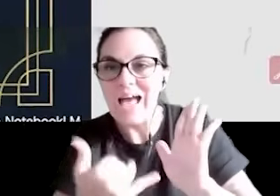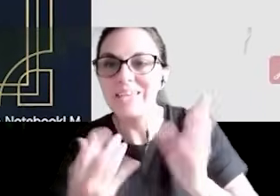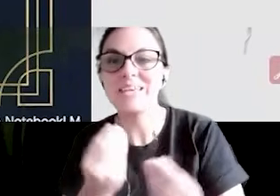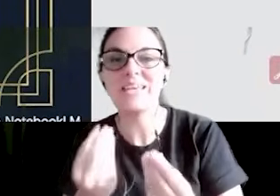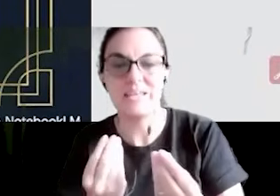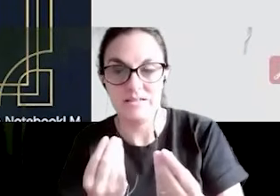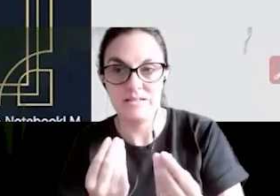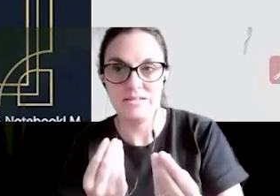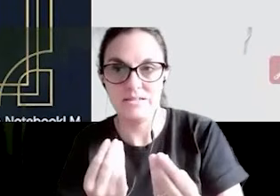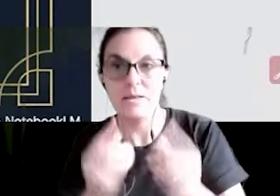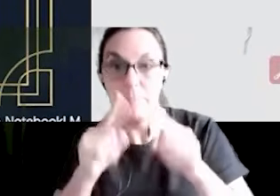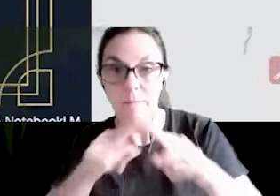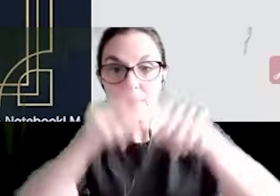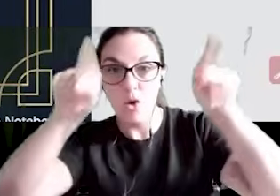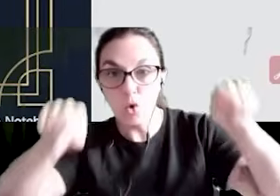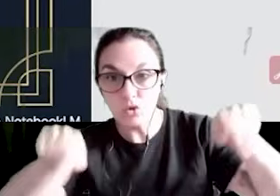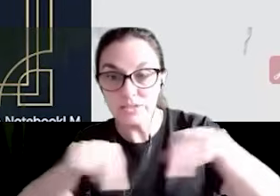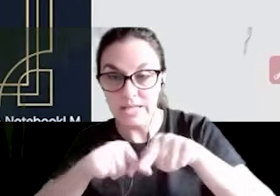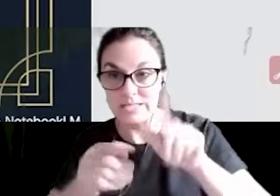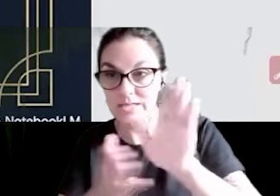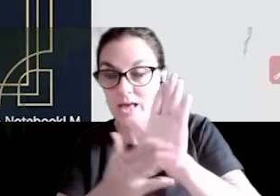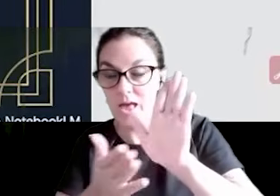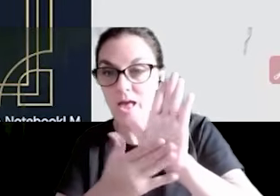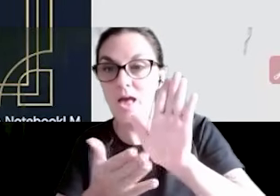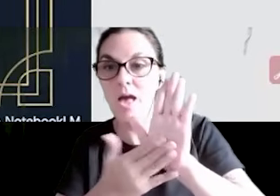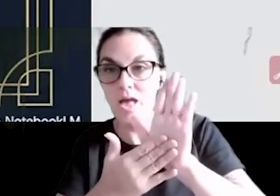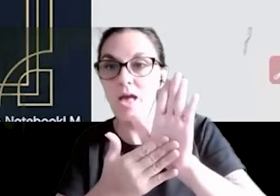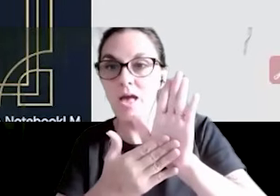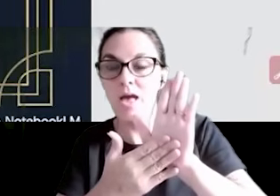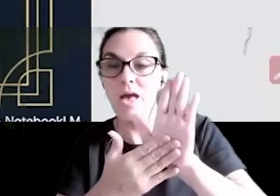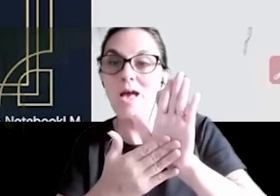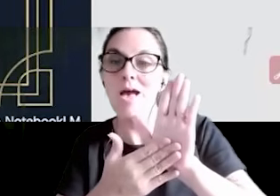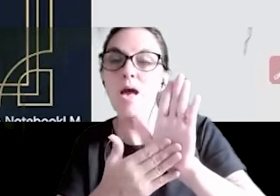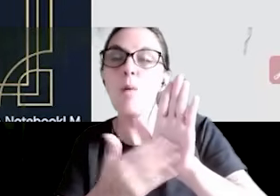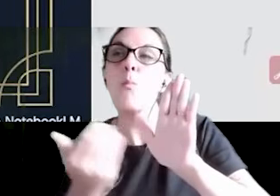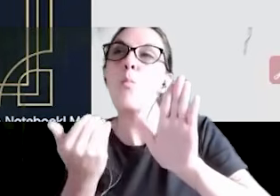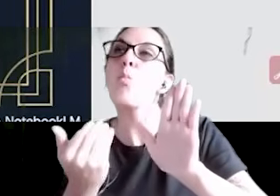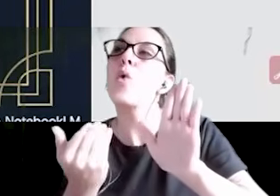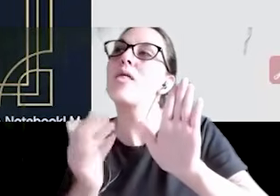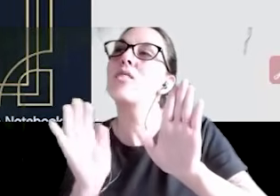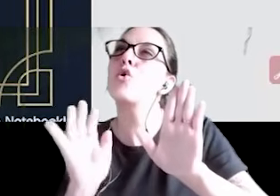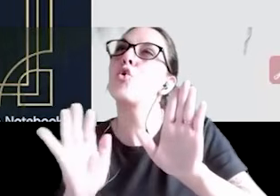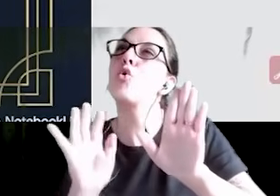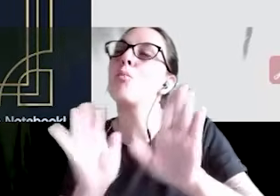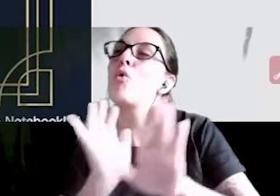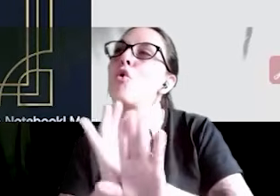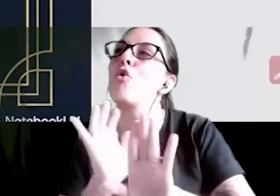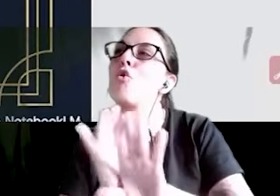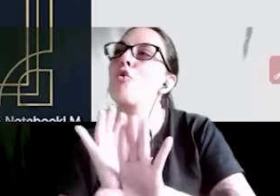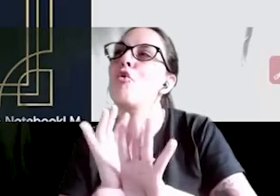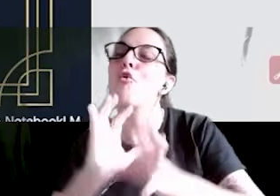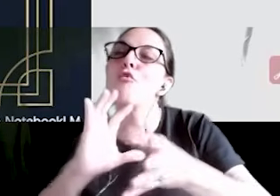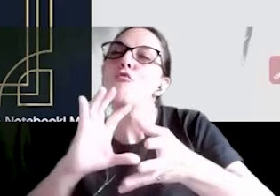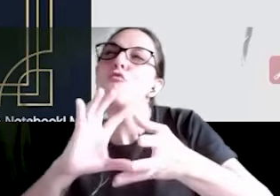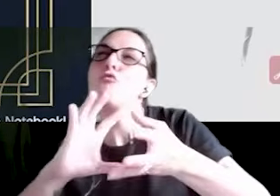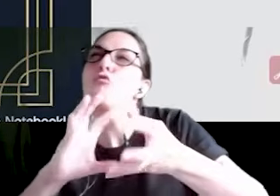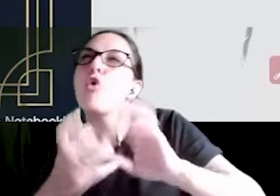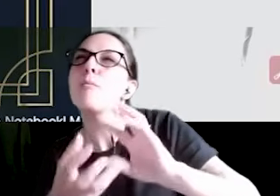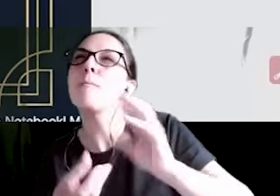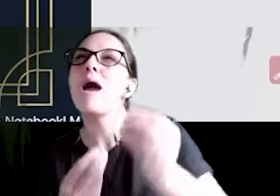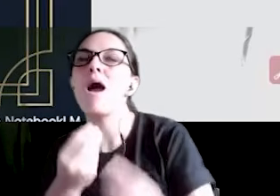utilizar, por ejemplo, como un mecanismo a los efectos